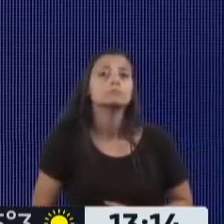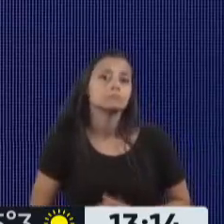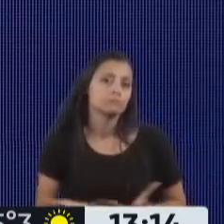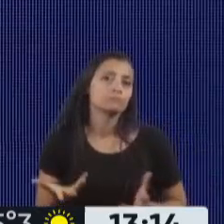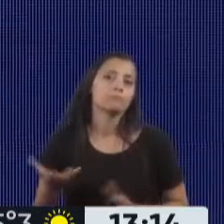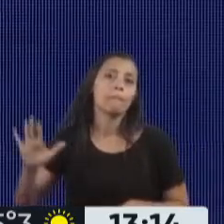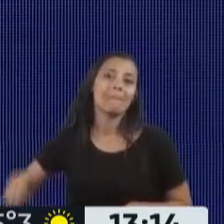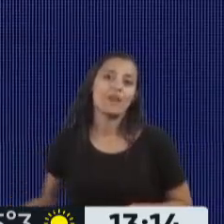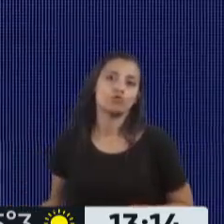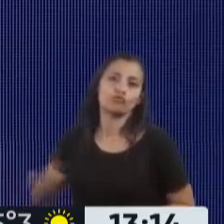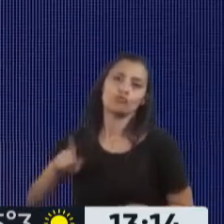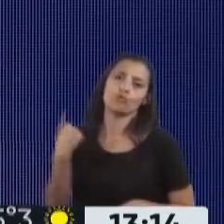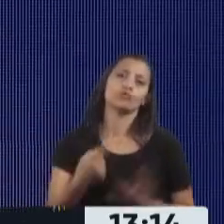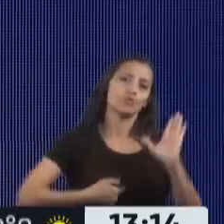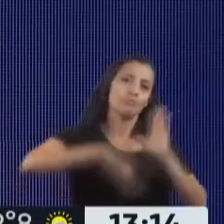menor que este, pero